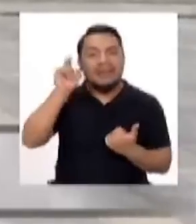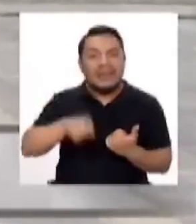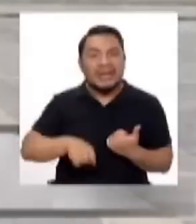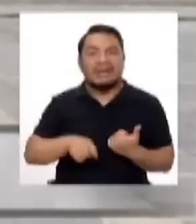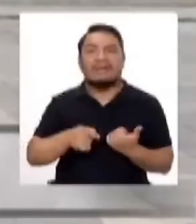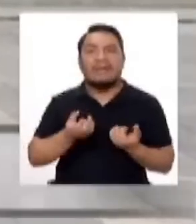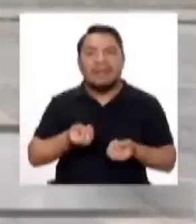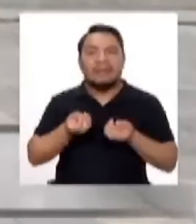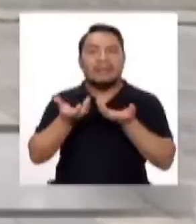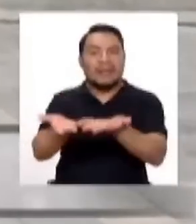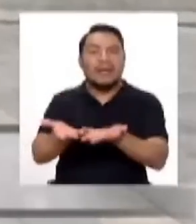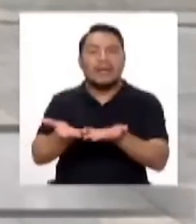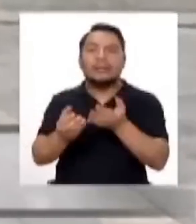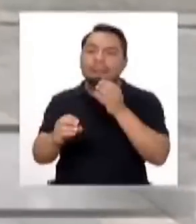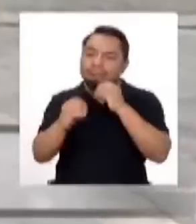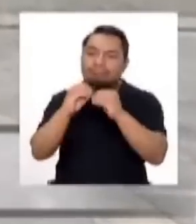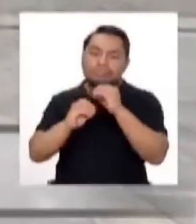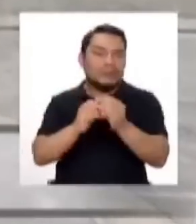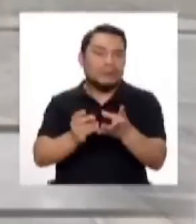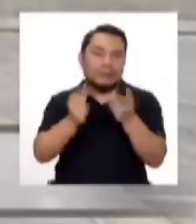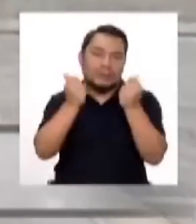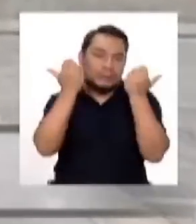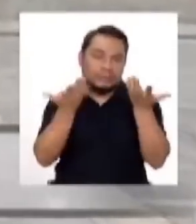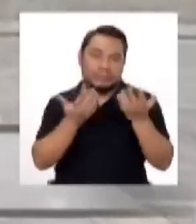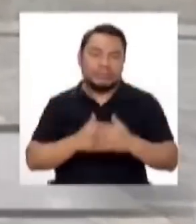respuestas concretas.